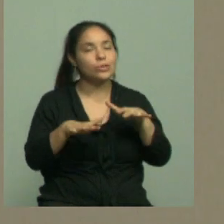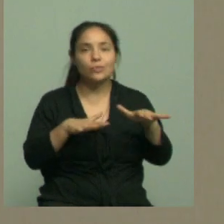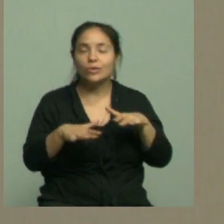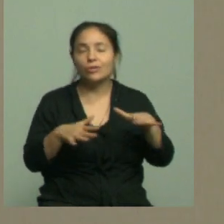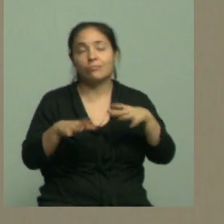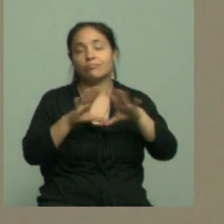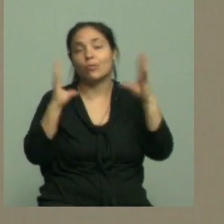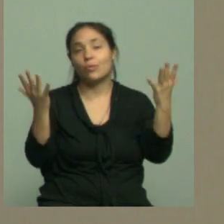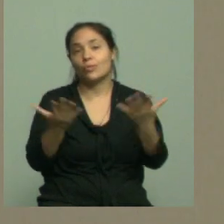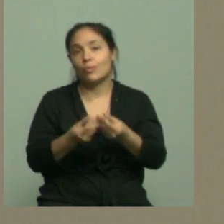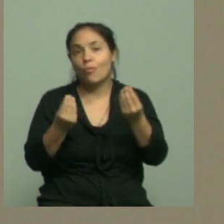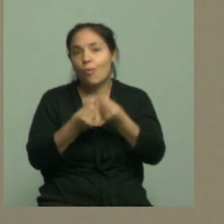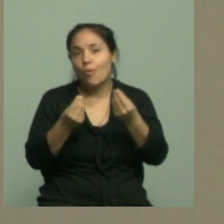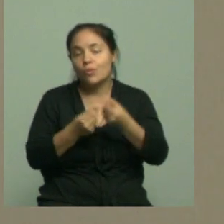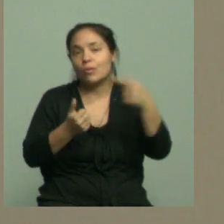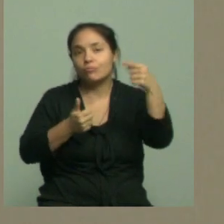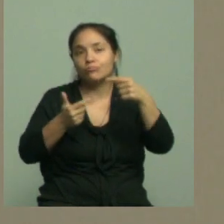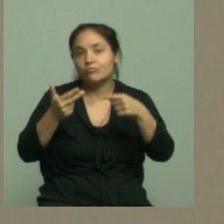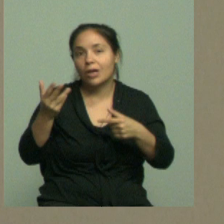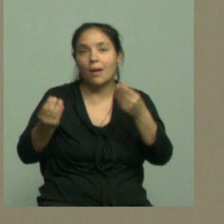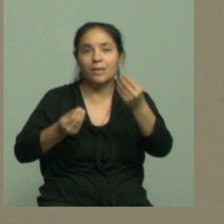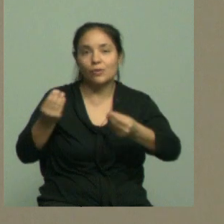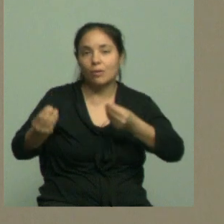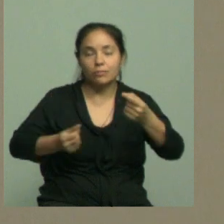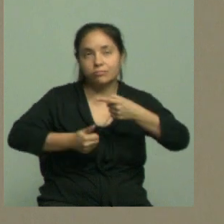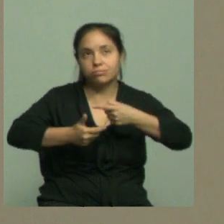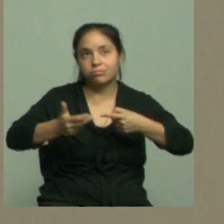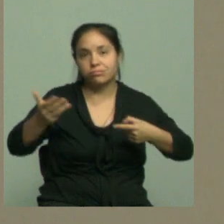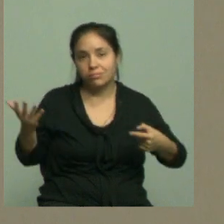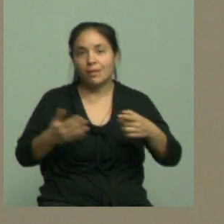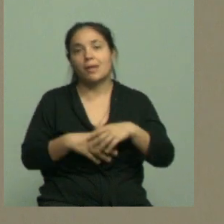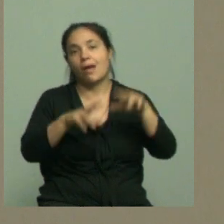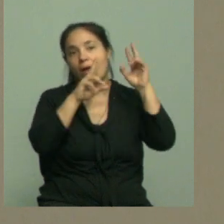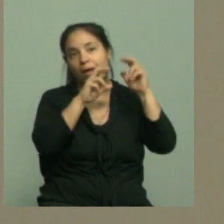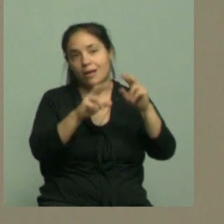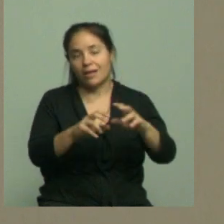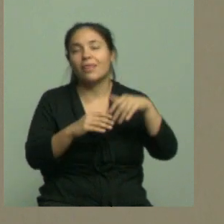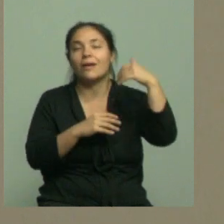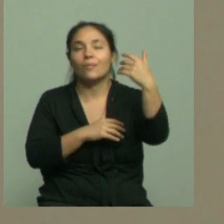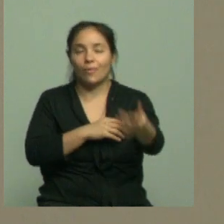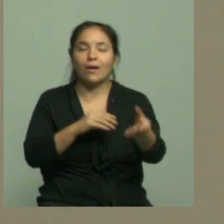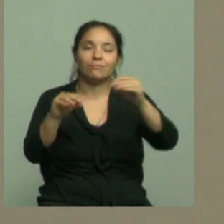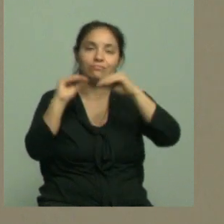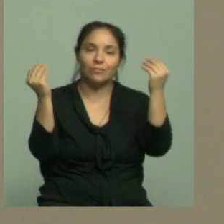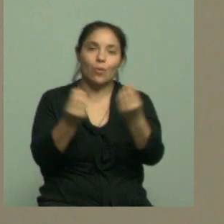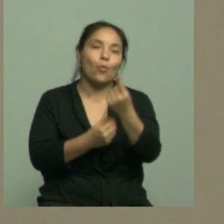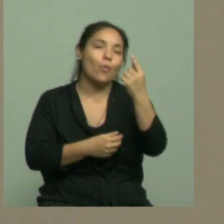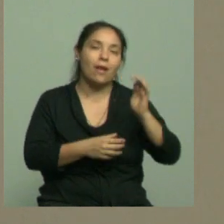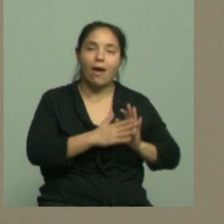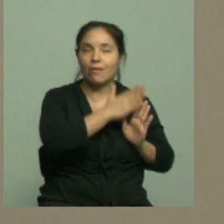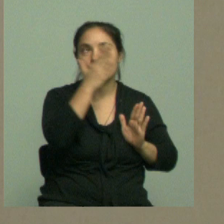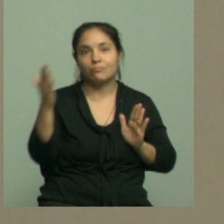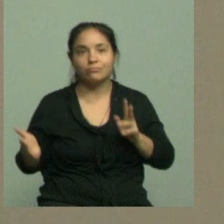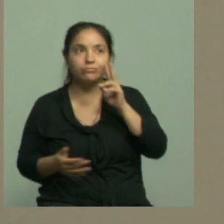nivel internacional como para, digamos, hacer una... En algún momento me parece que vamos a hacer el balance del año porque digo, hubo elecciones